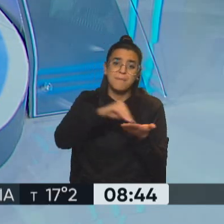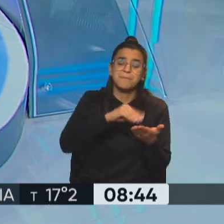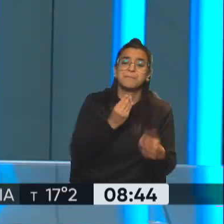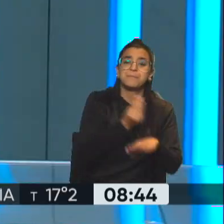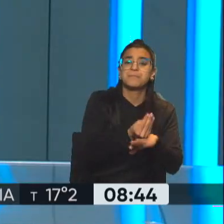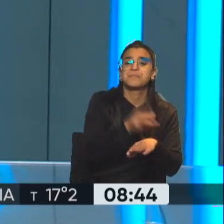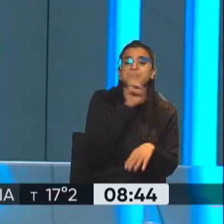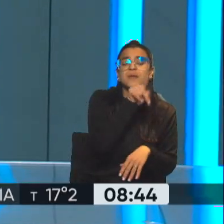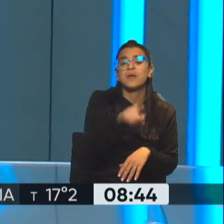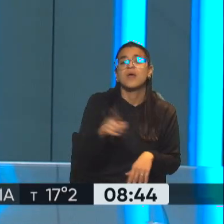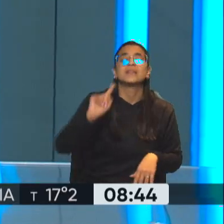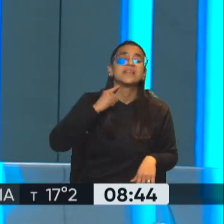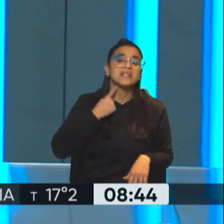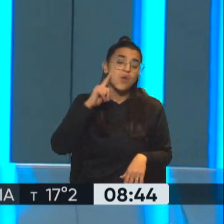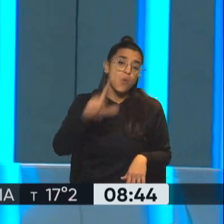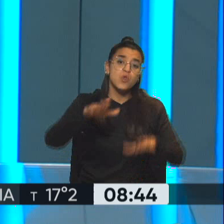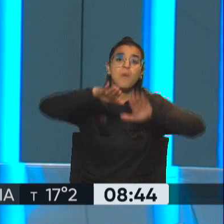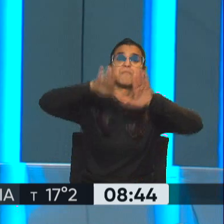julio hay un paro del sector agropecuario.